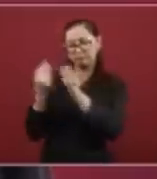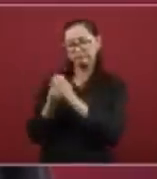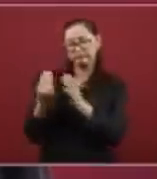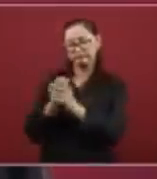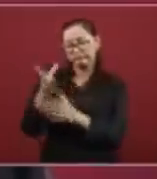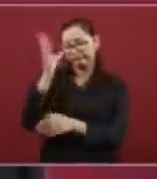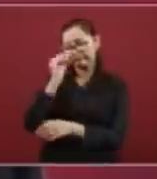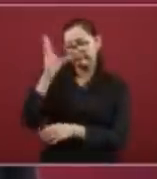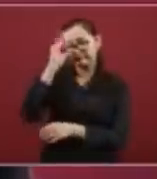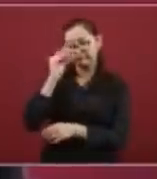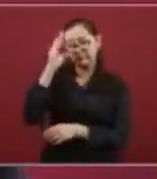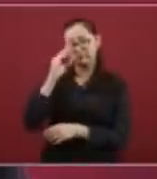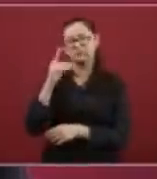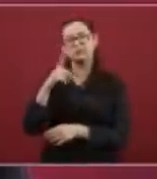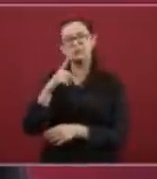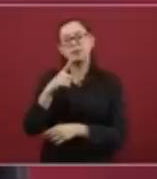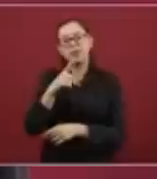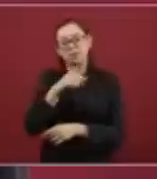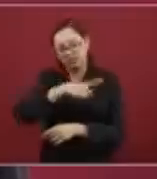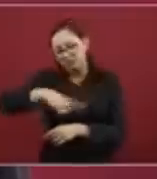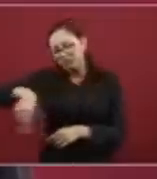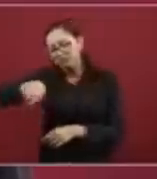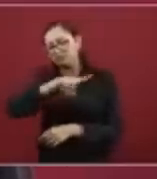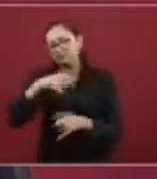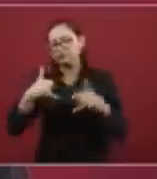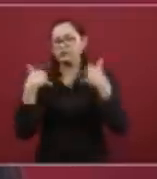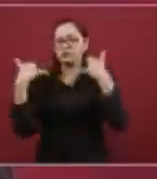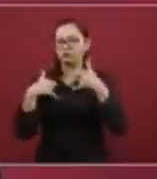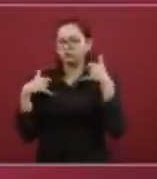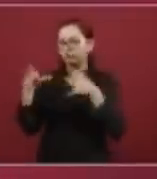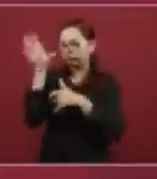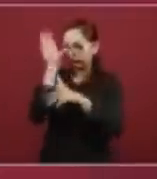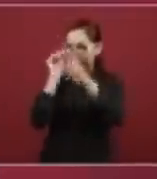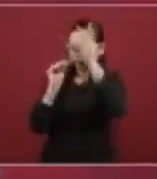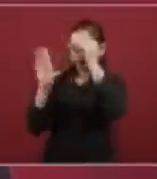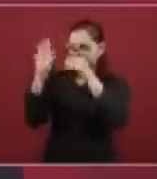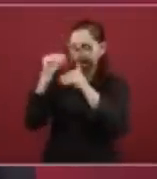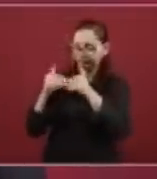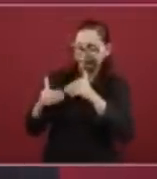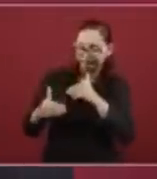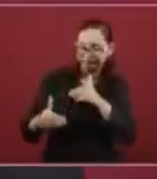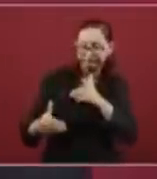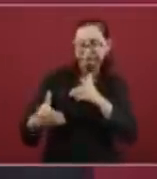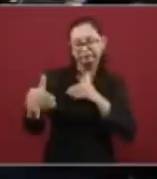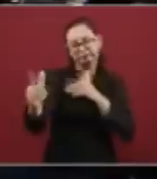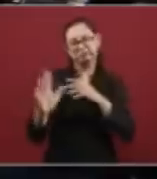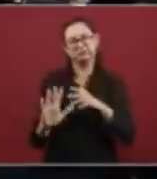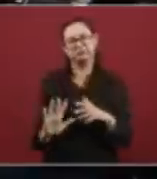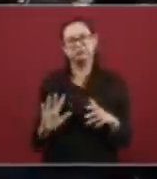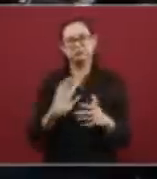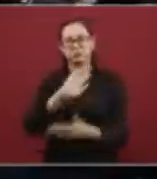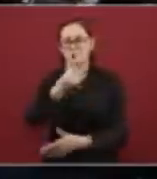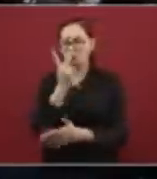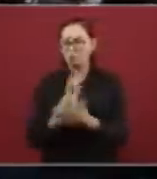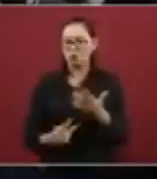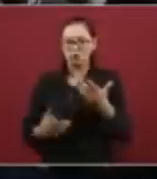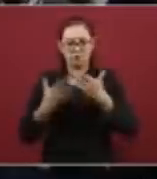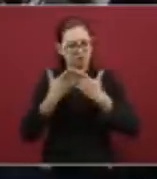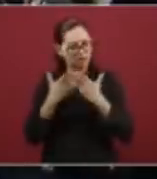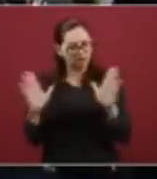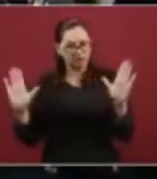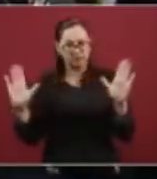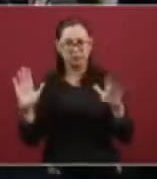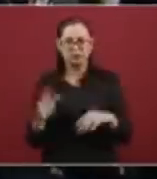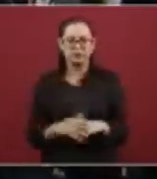Ellos son aprendices y es un programa que está abierto a todos los jóvenes